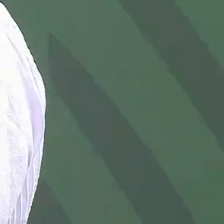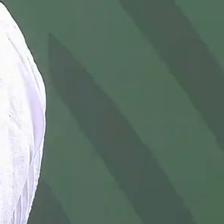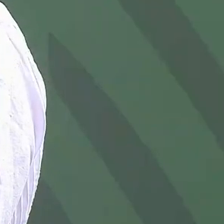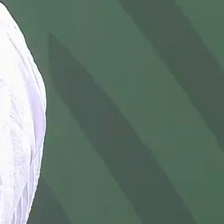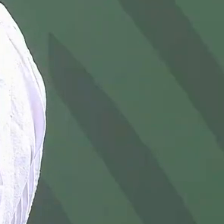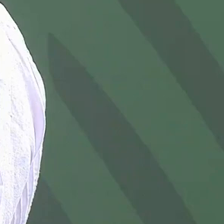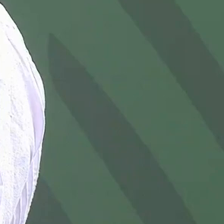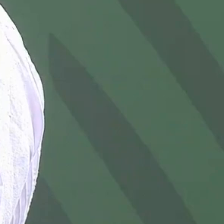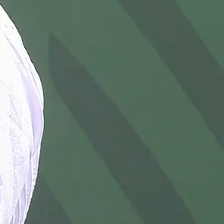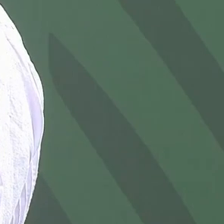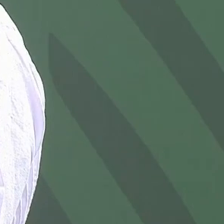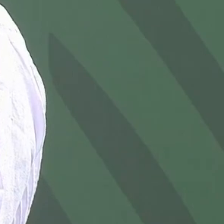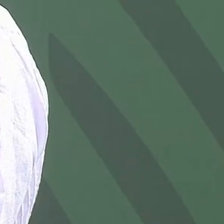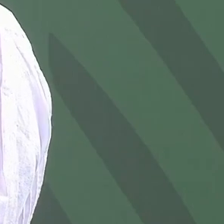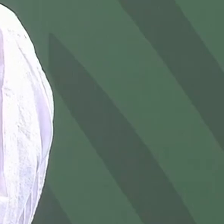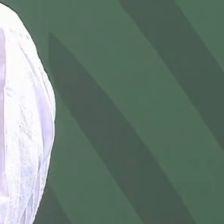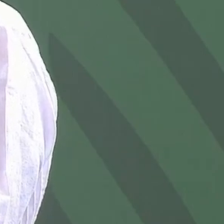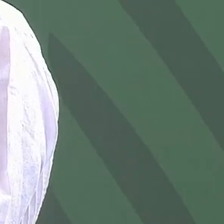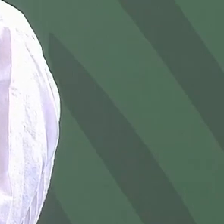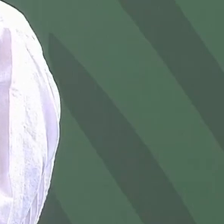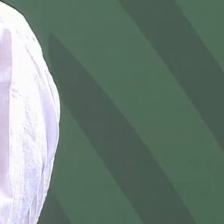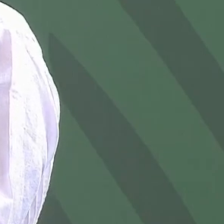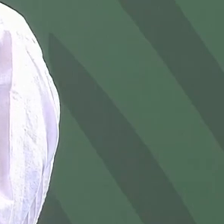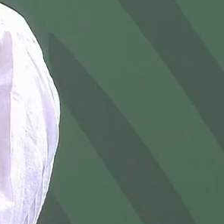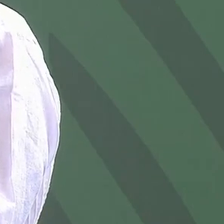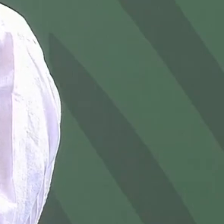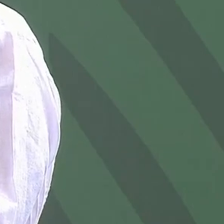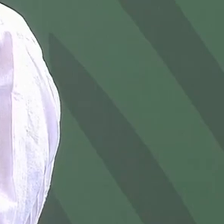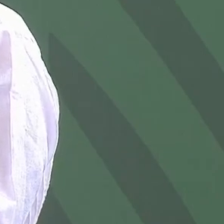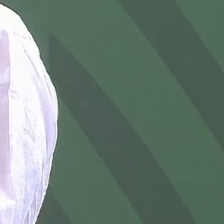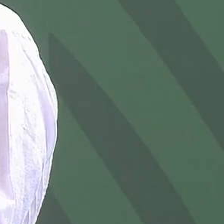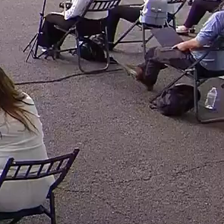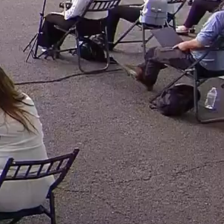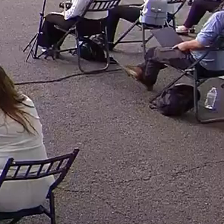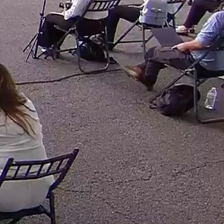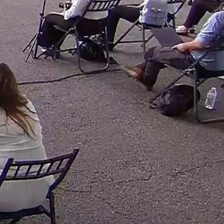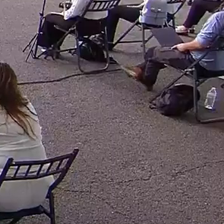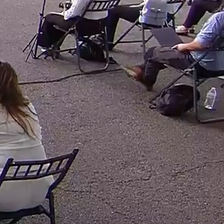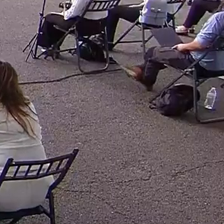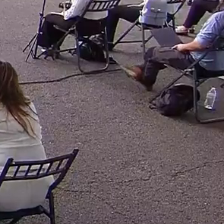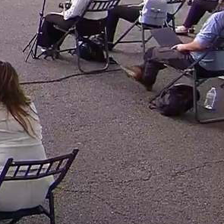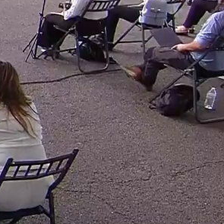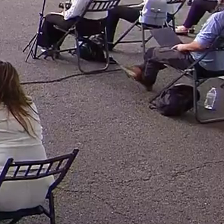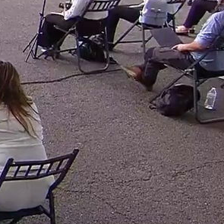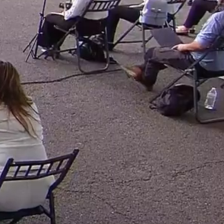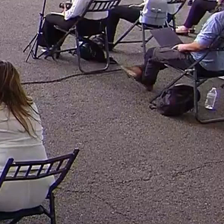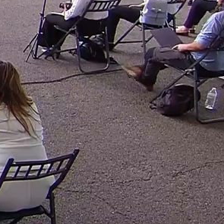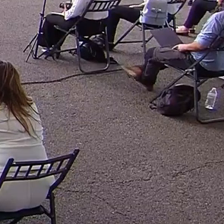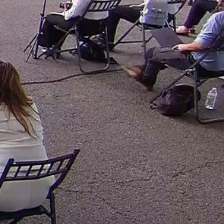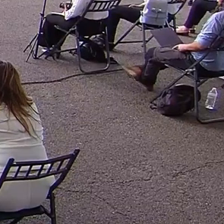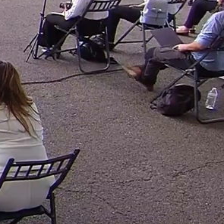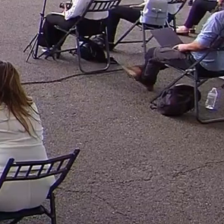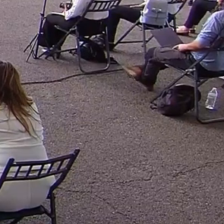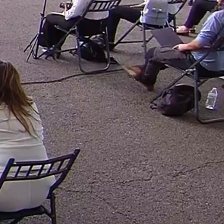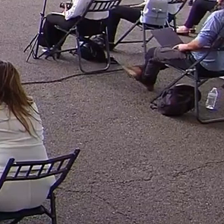déjenme checar nada más porque no me hayan puesto, no, este es, sí,